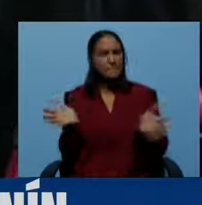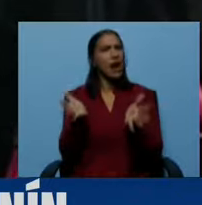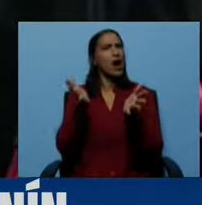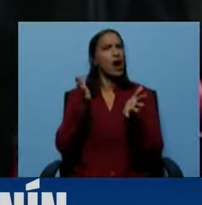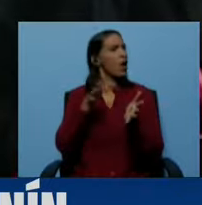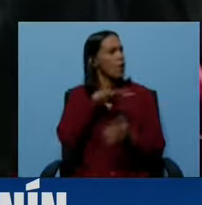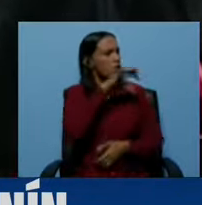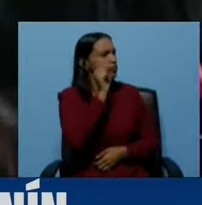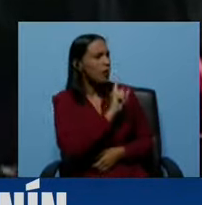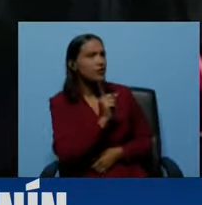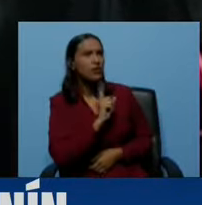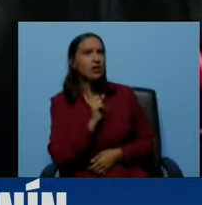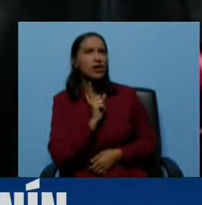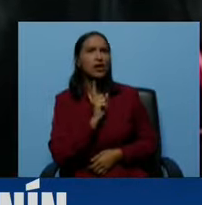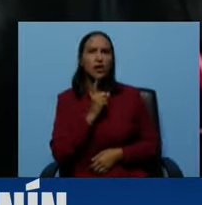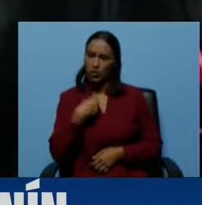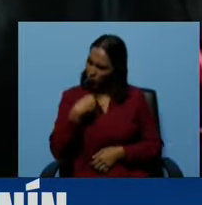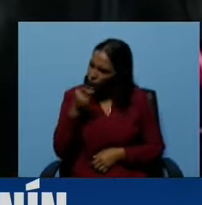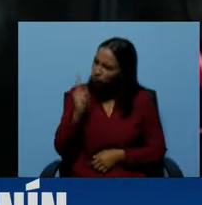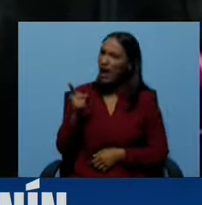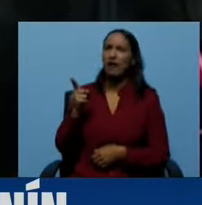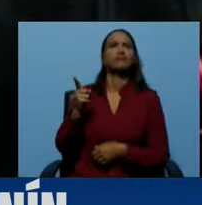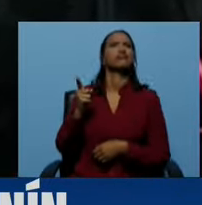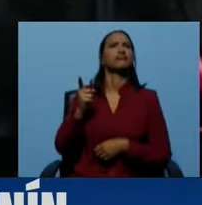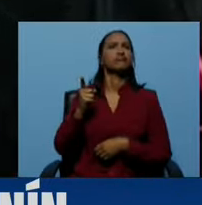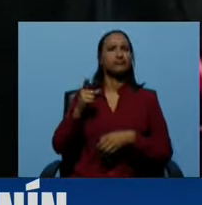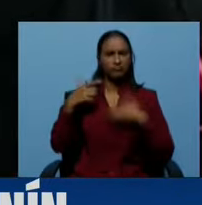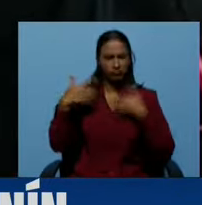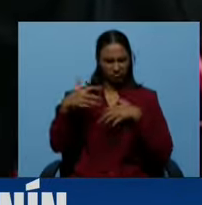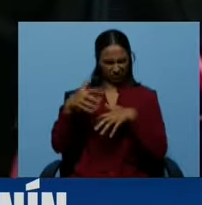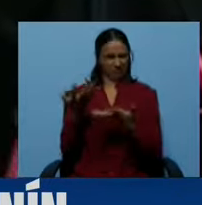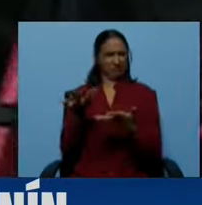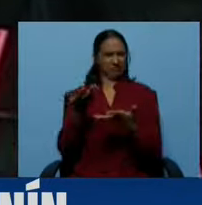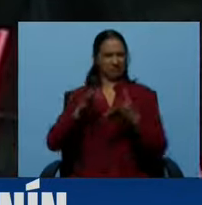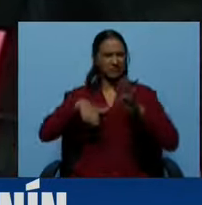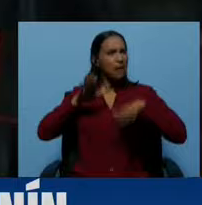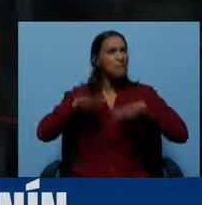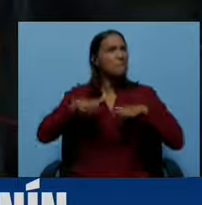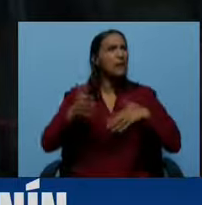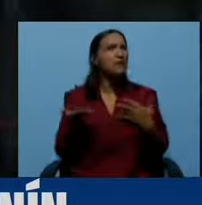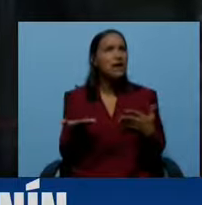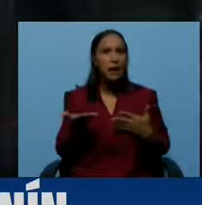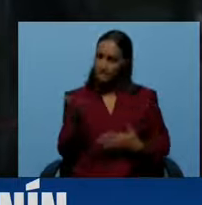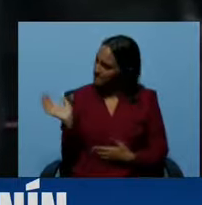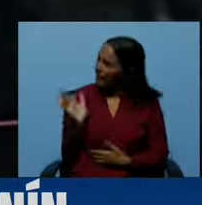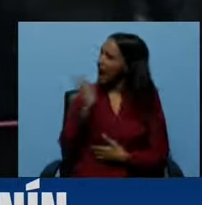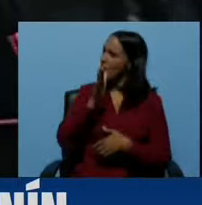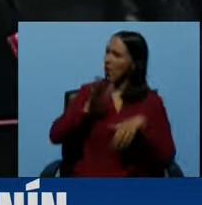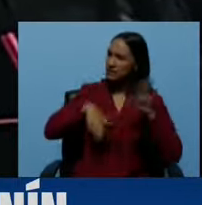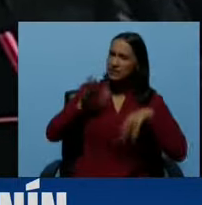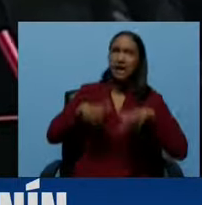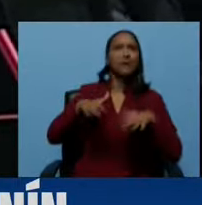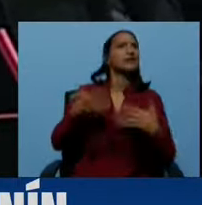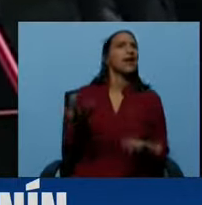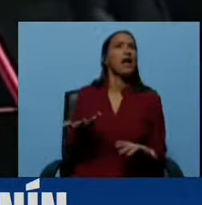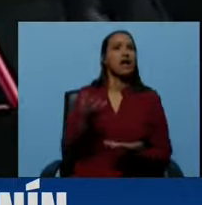general. Que zapatee, Caicedo. Que zapatee. Vamos, Caicedo.